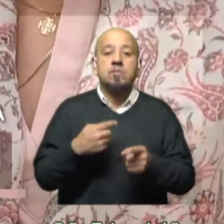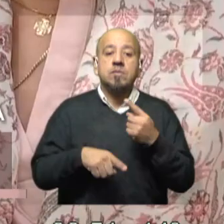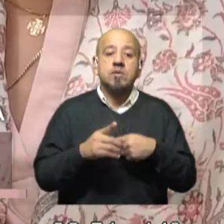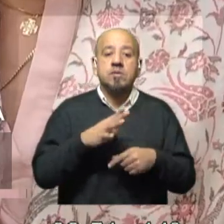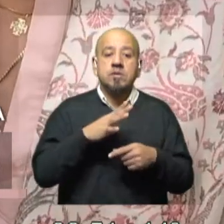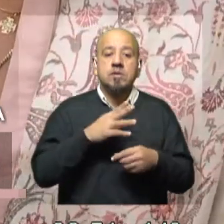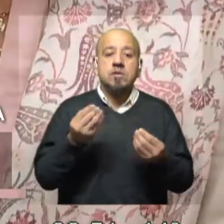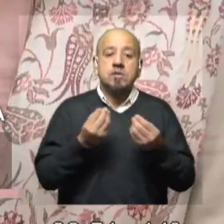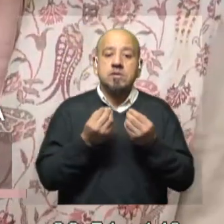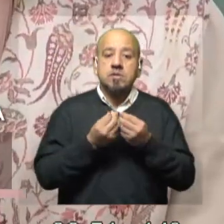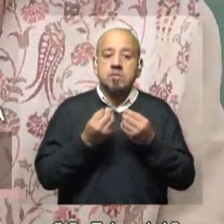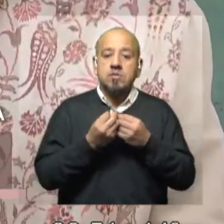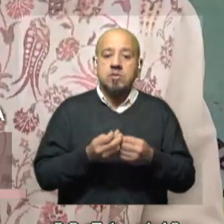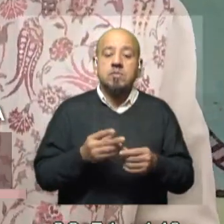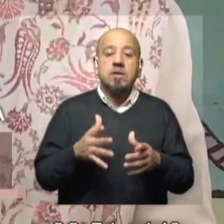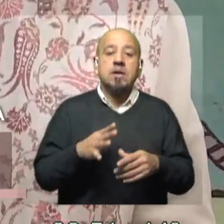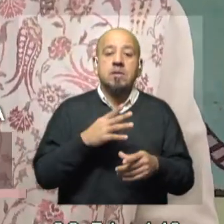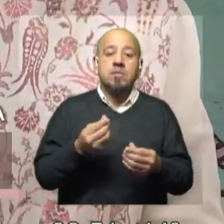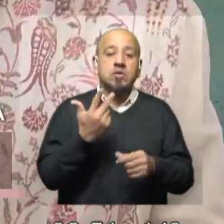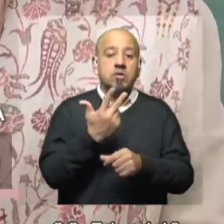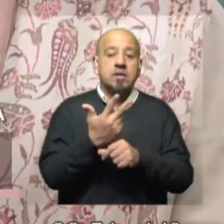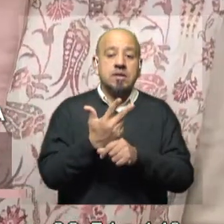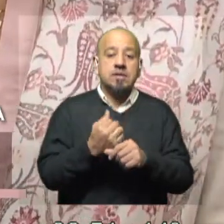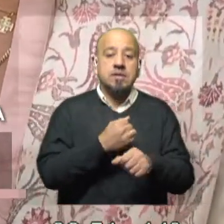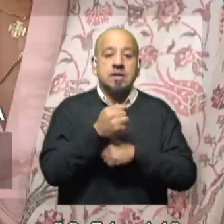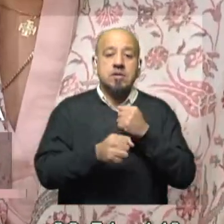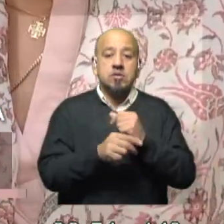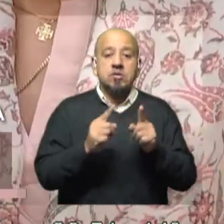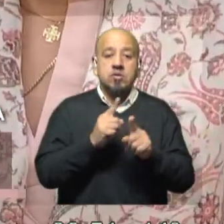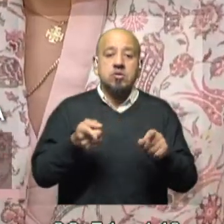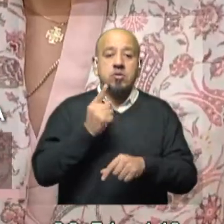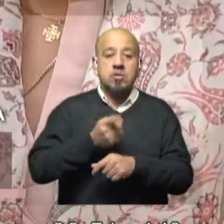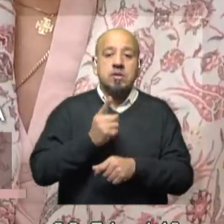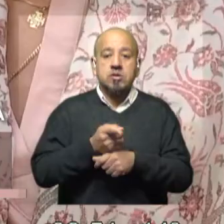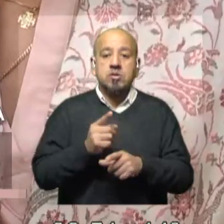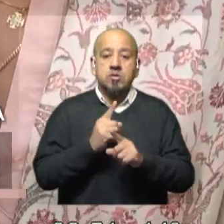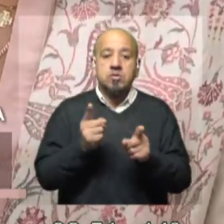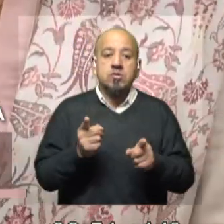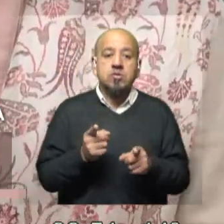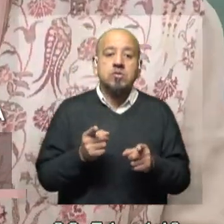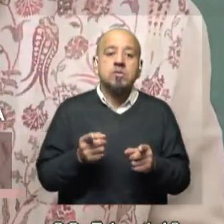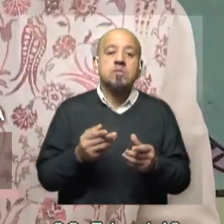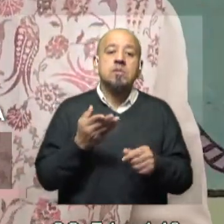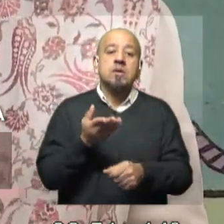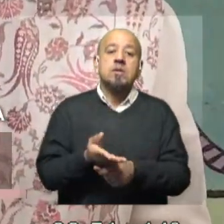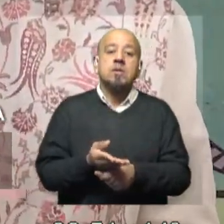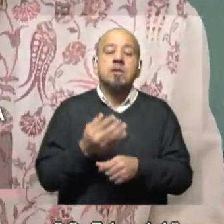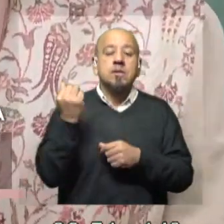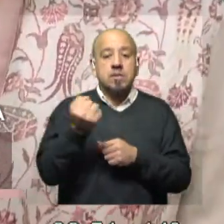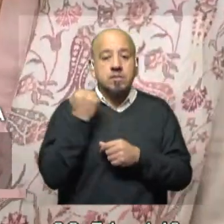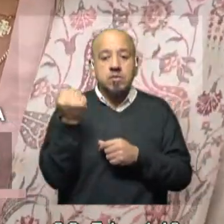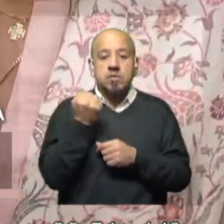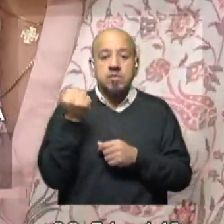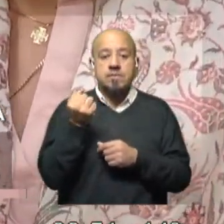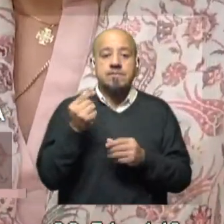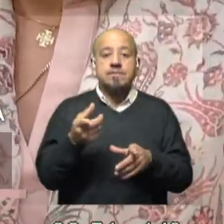muchos cupos para 3 años, que no es obligatorio, pero exhortamos a los padres en el tema de la importancia de